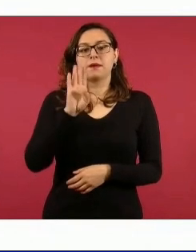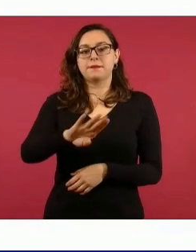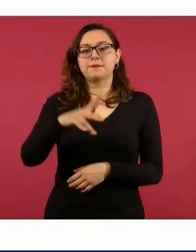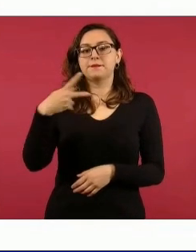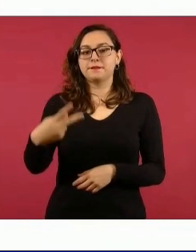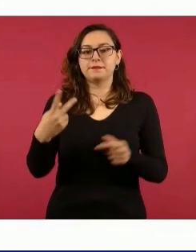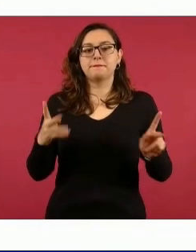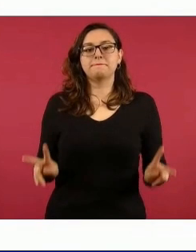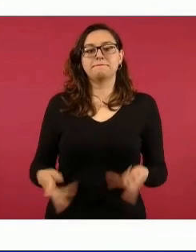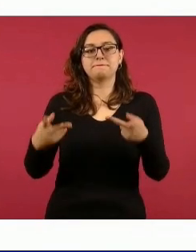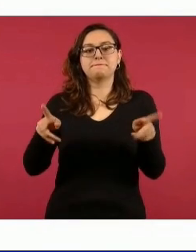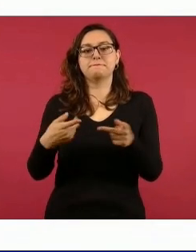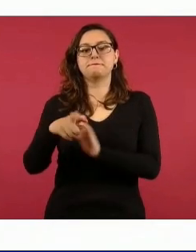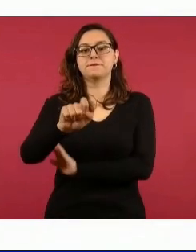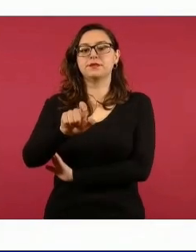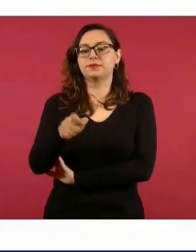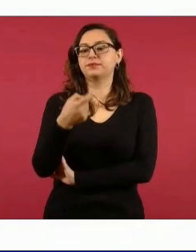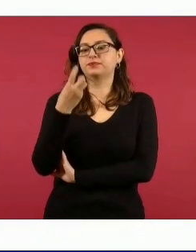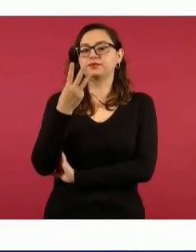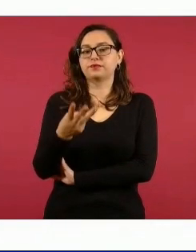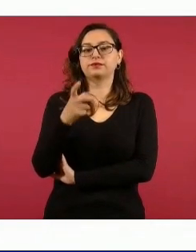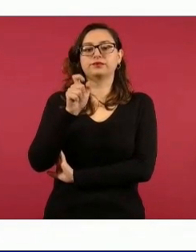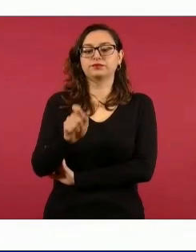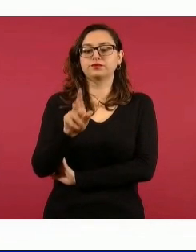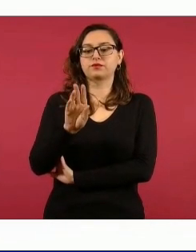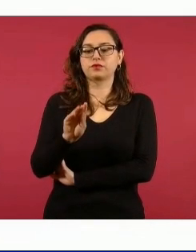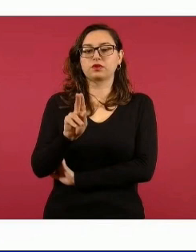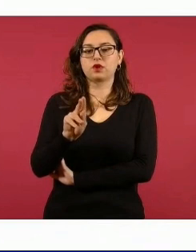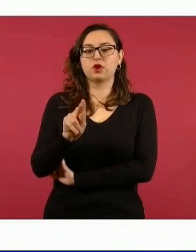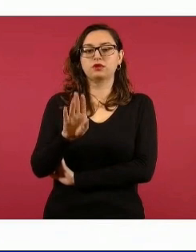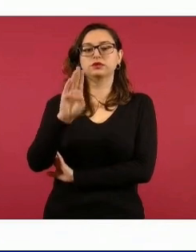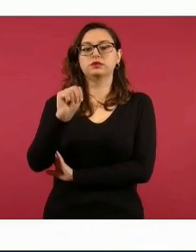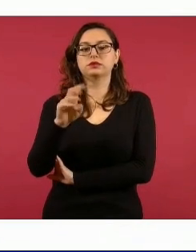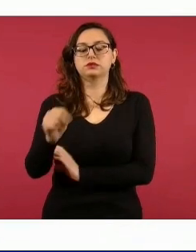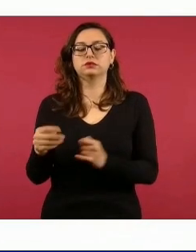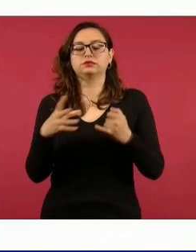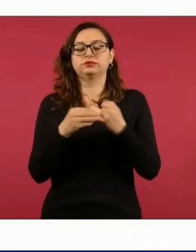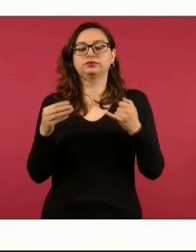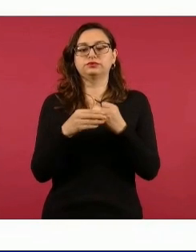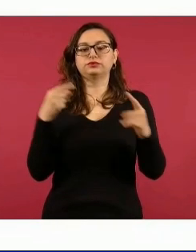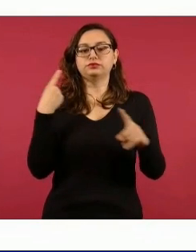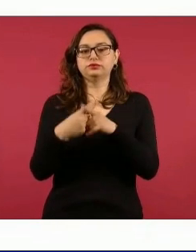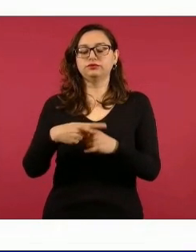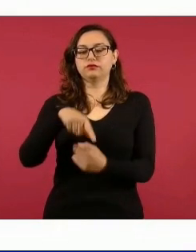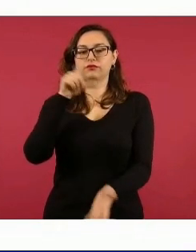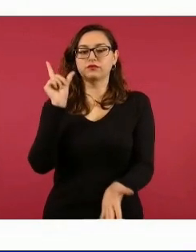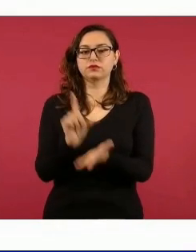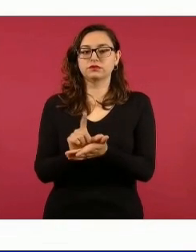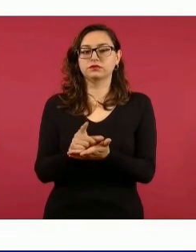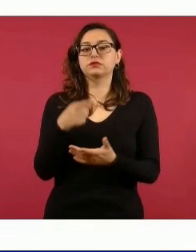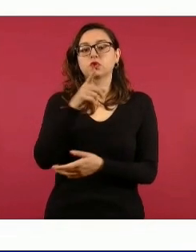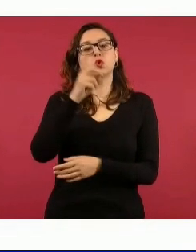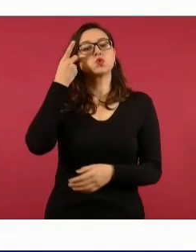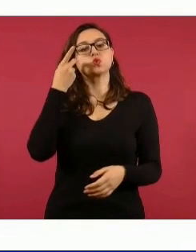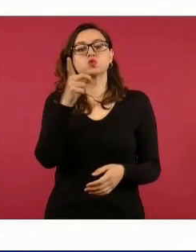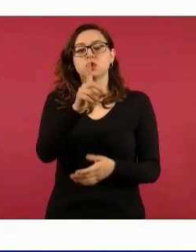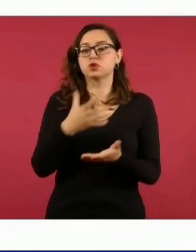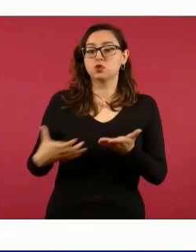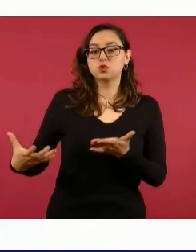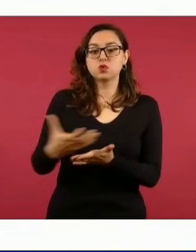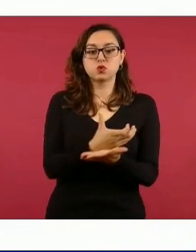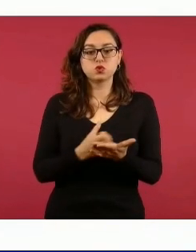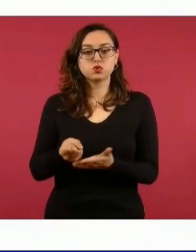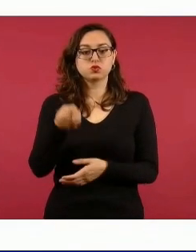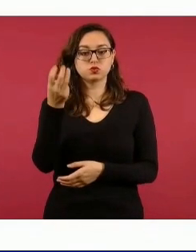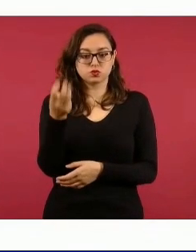precio al público de 23 pesos 89 centavos por litro y un margen de 3 pesos